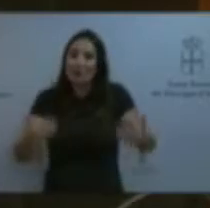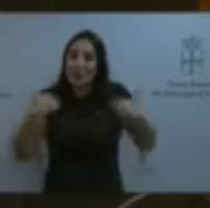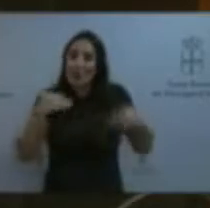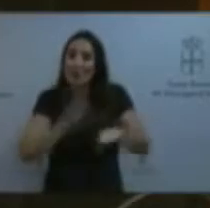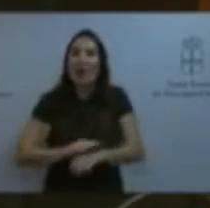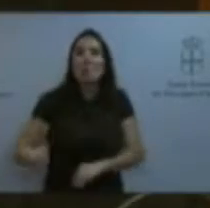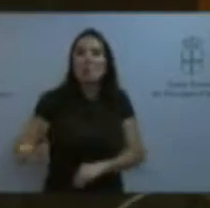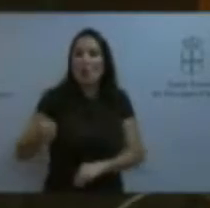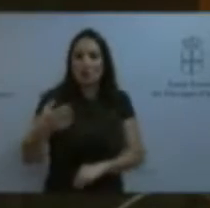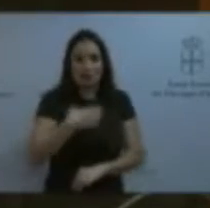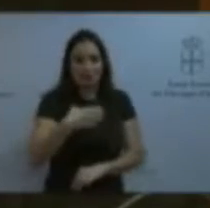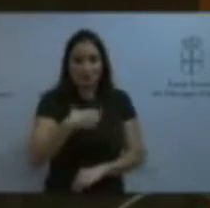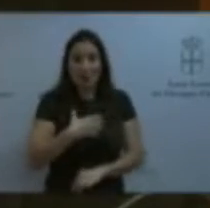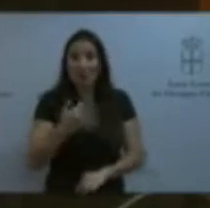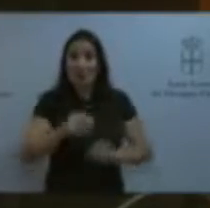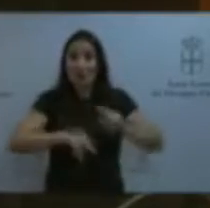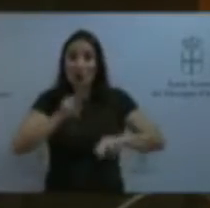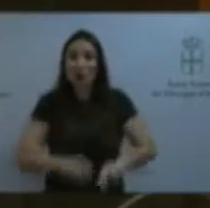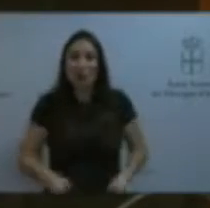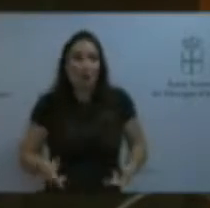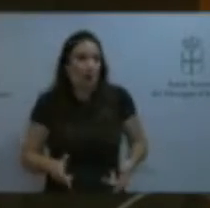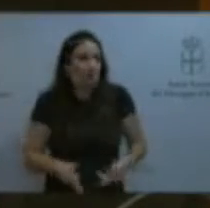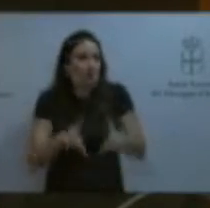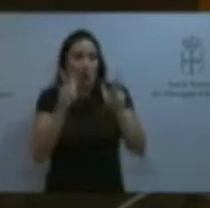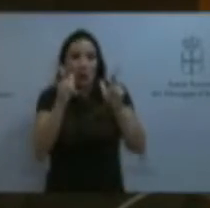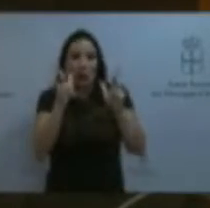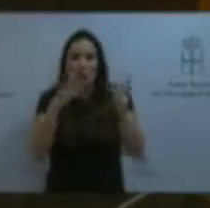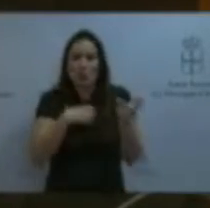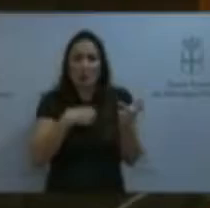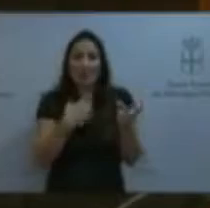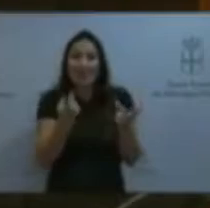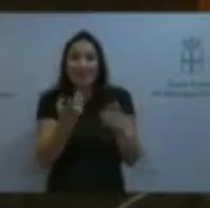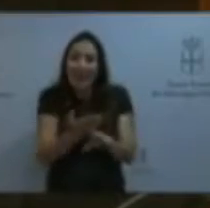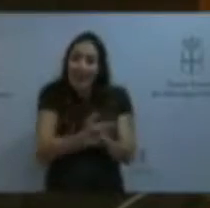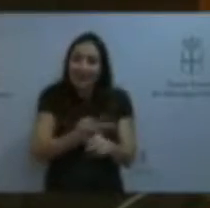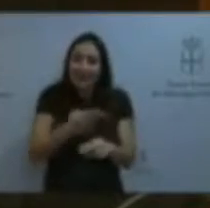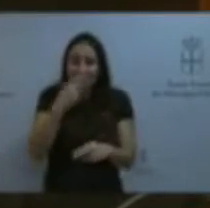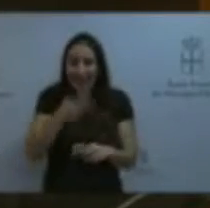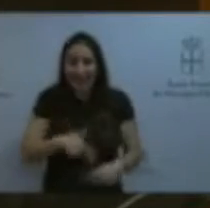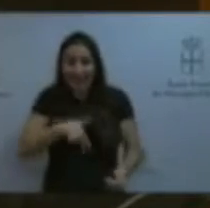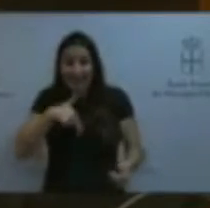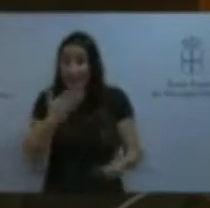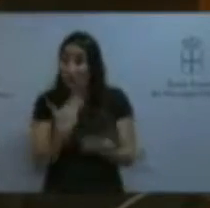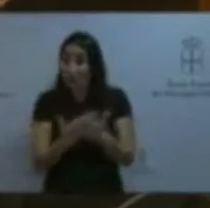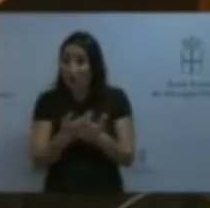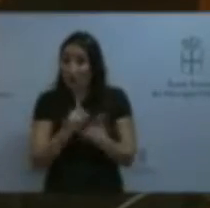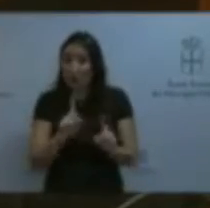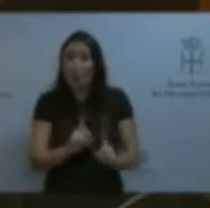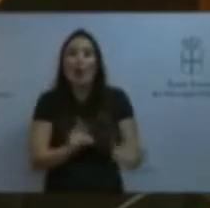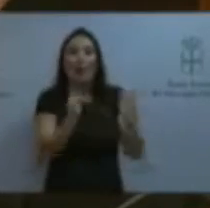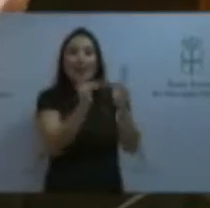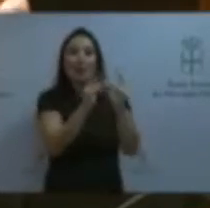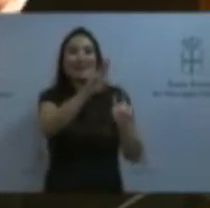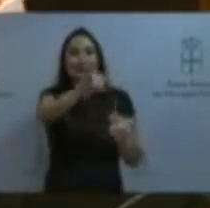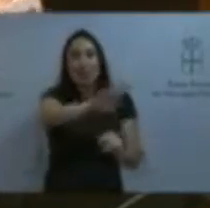La obra no se podía legalizar, además, sin el interés general, que no lo justificaron, y dudo, repito, que una cama a 3.000 euros la